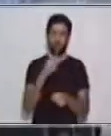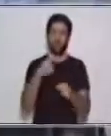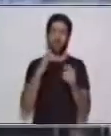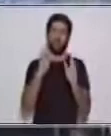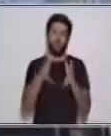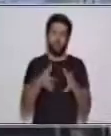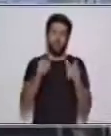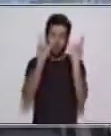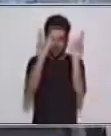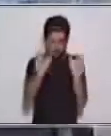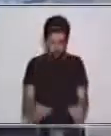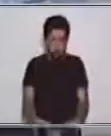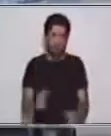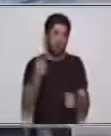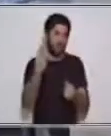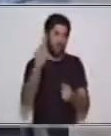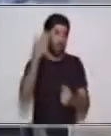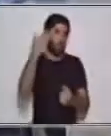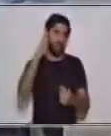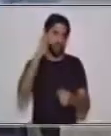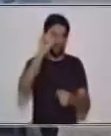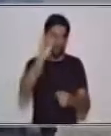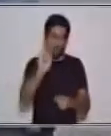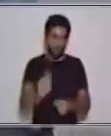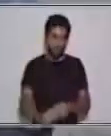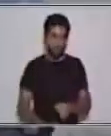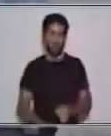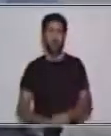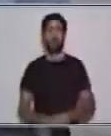no sabemos aún cuánto, ¿verdad?